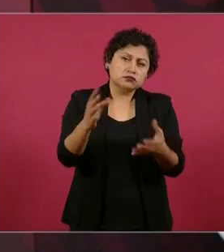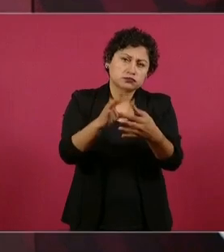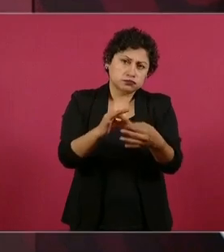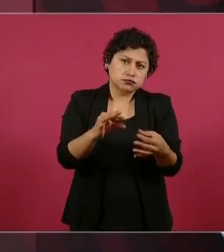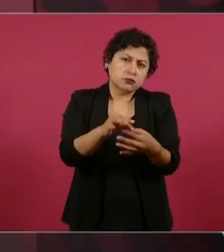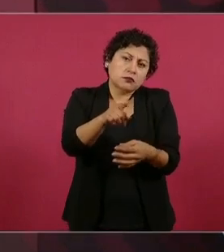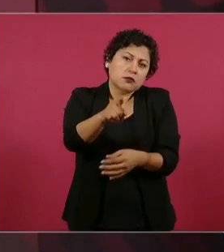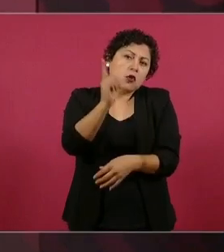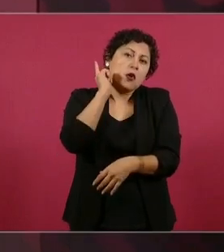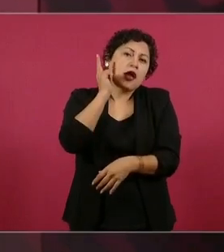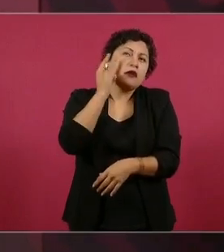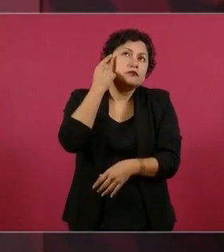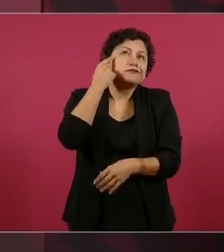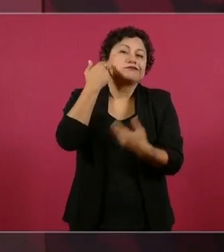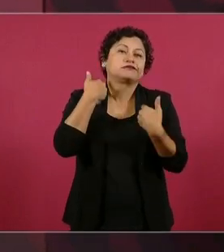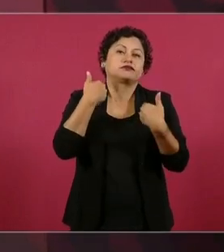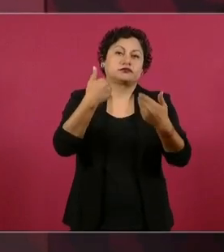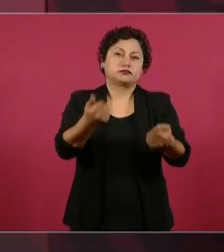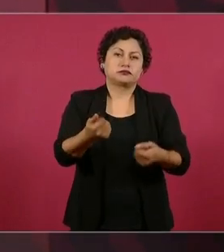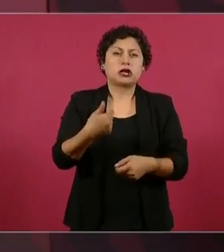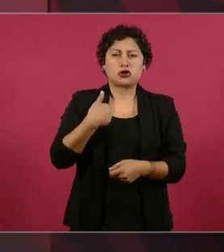Rita,